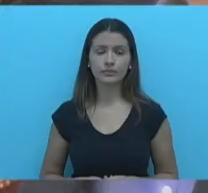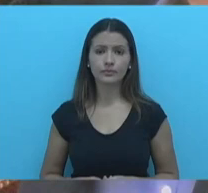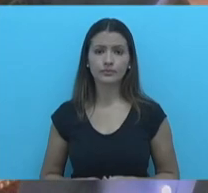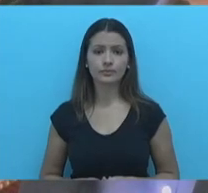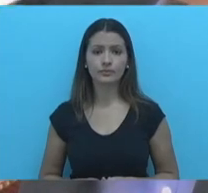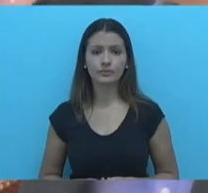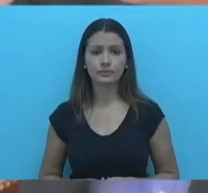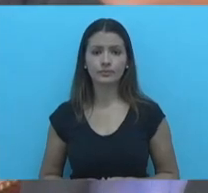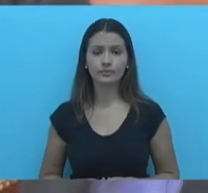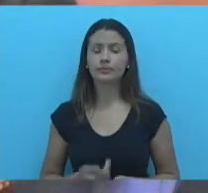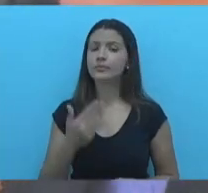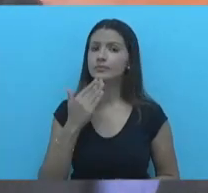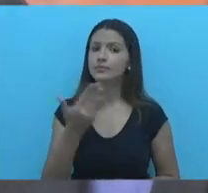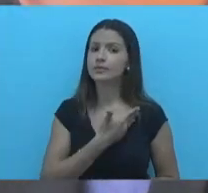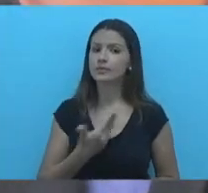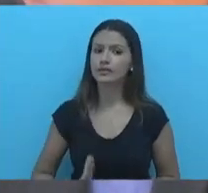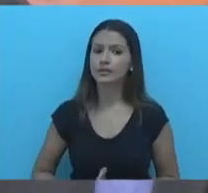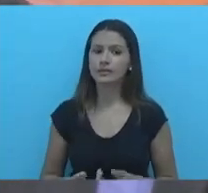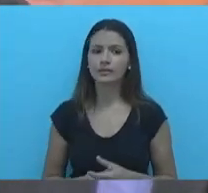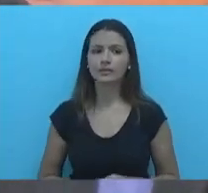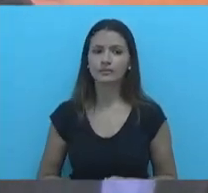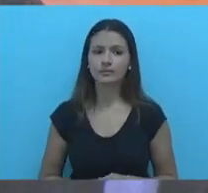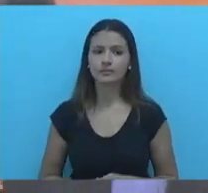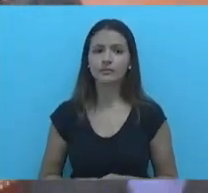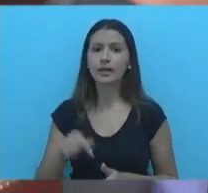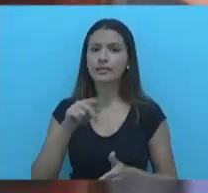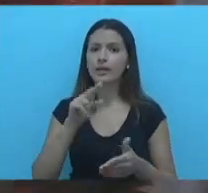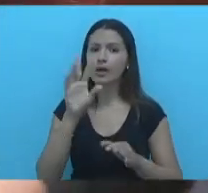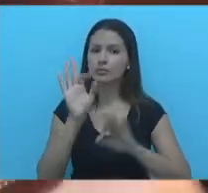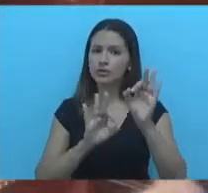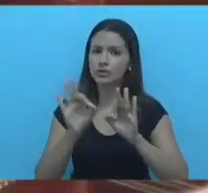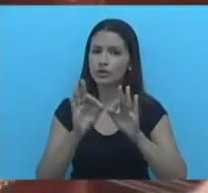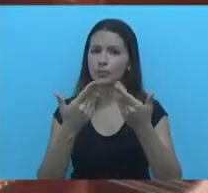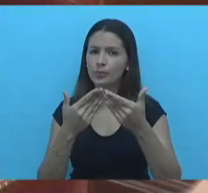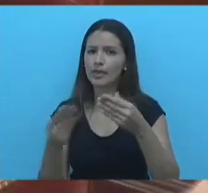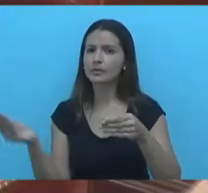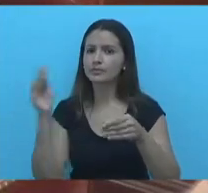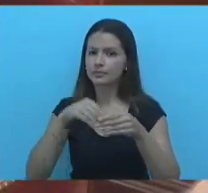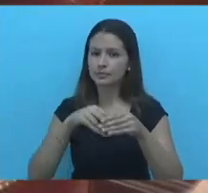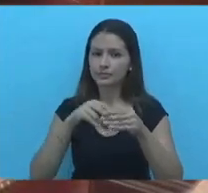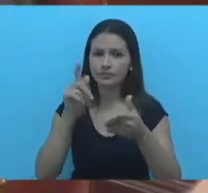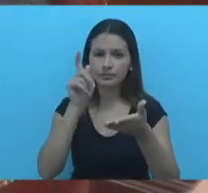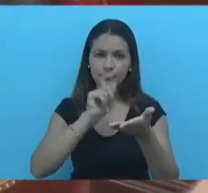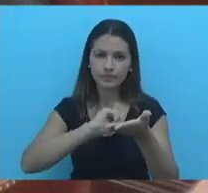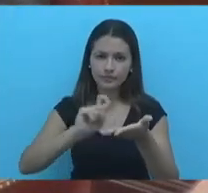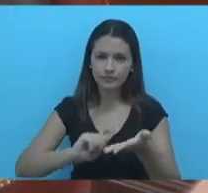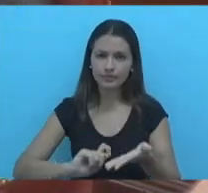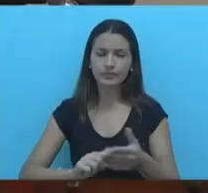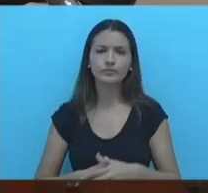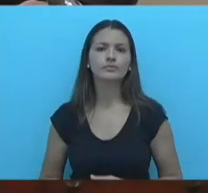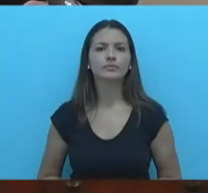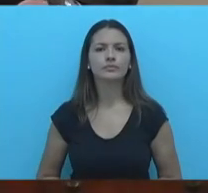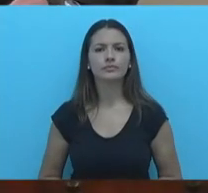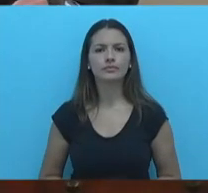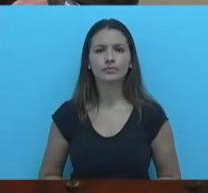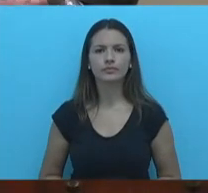señor Presidente, para solicitar que los fundamentos de este proyecto sean incorporados a la versión taquigráfica. Bien, si no hay oposición, así se